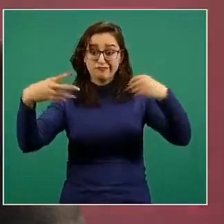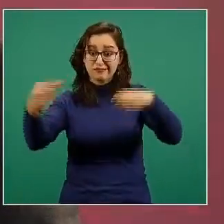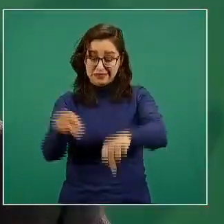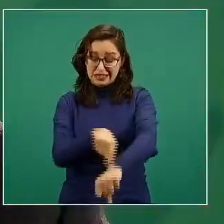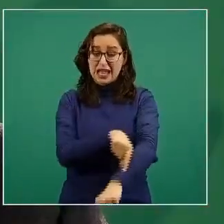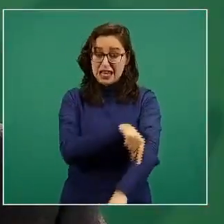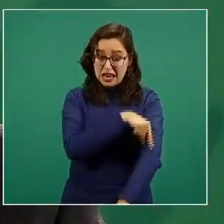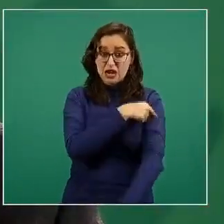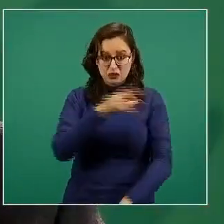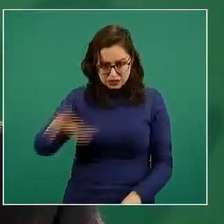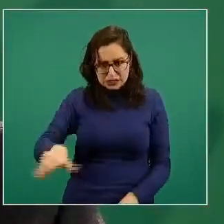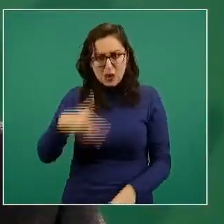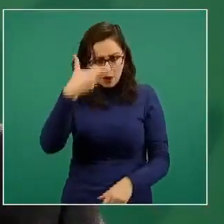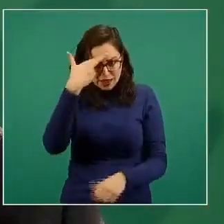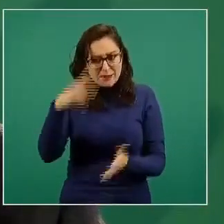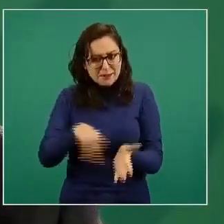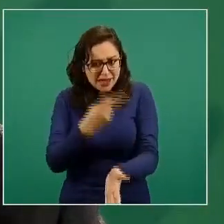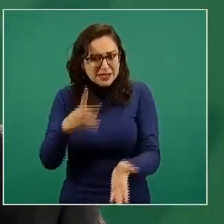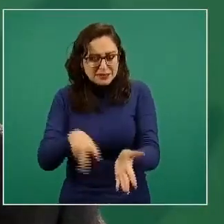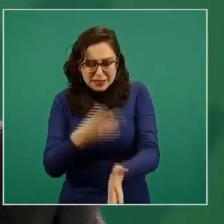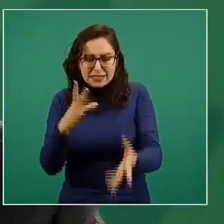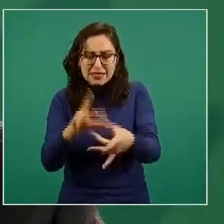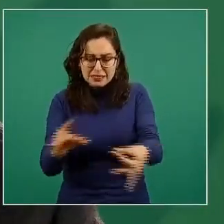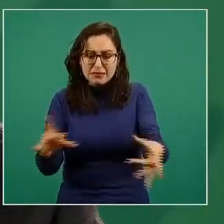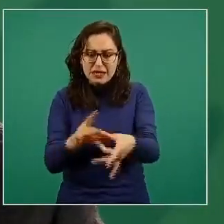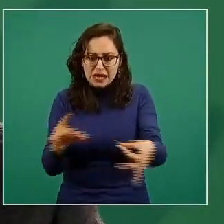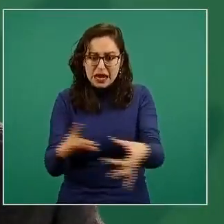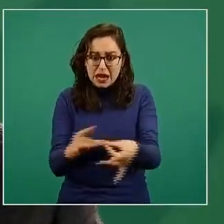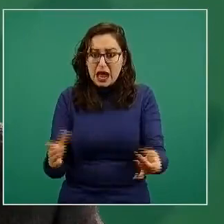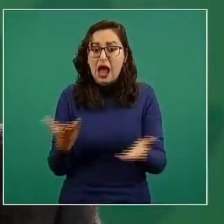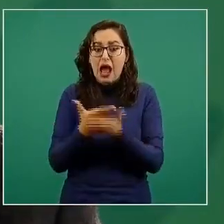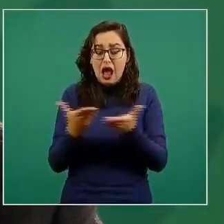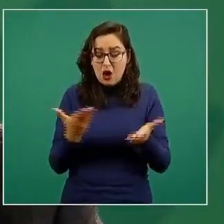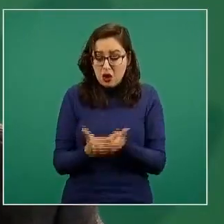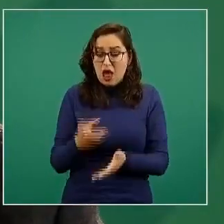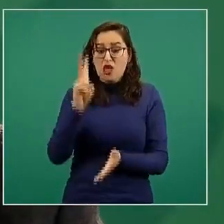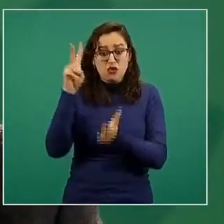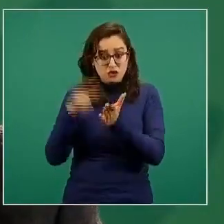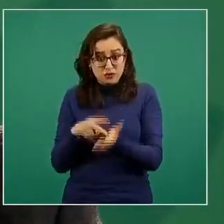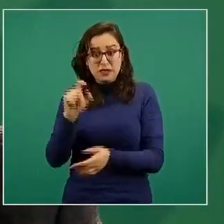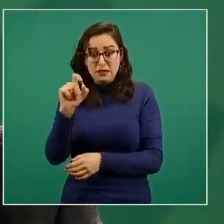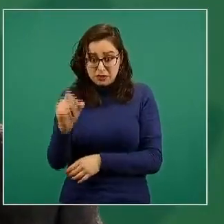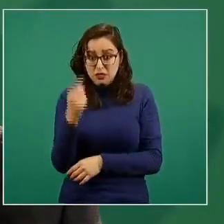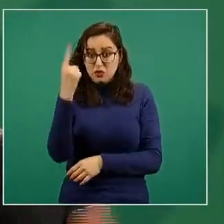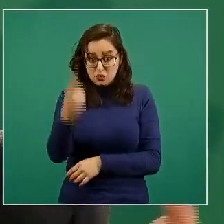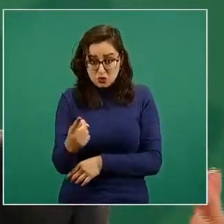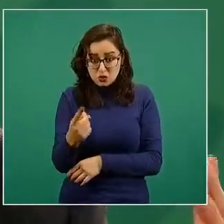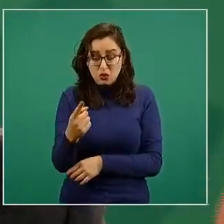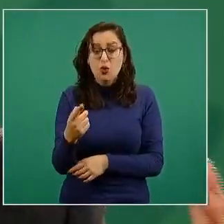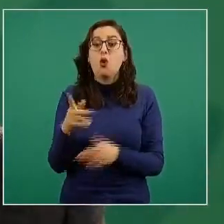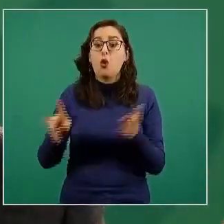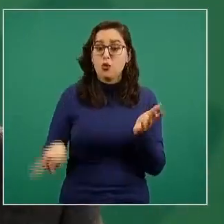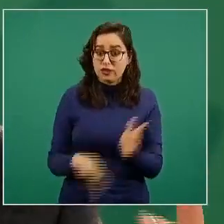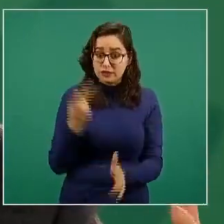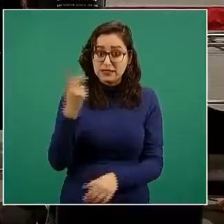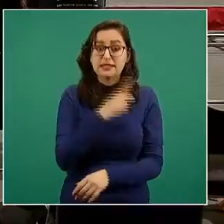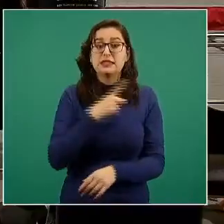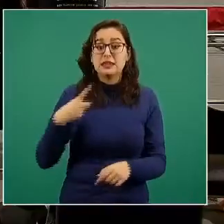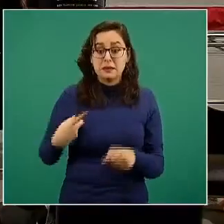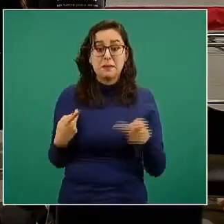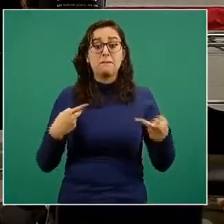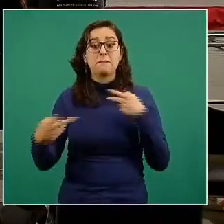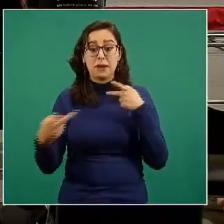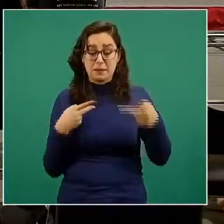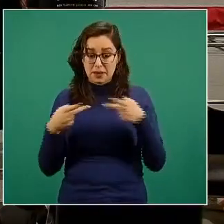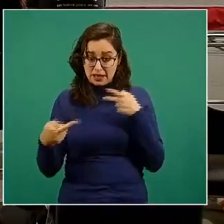acuerdan que lo dijimos muchas veces? Ahorita al inicio de 2021 retomamos sobre esa idea. Nos teníamos que haber preparado, como